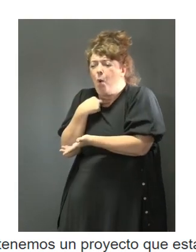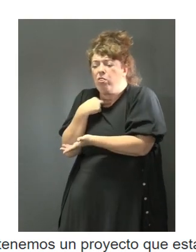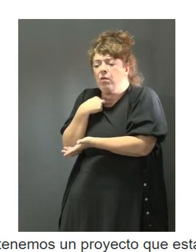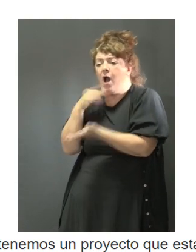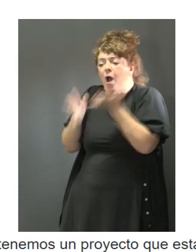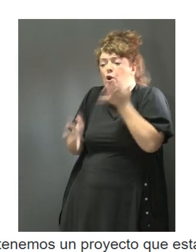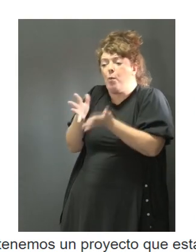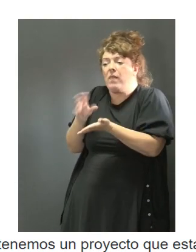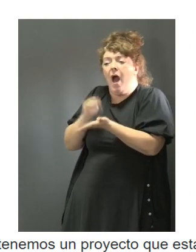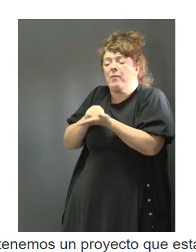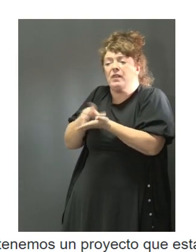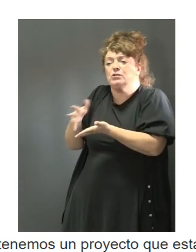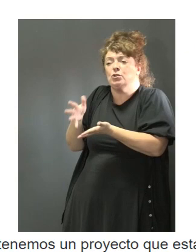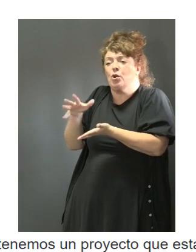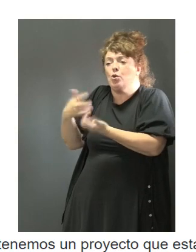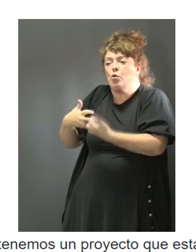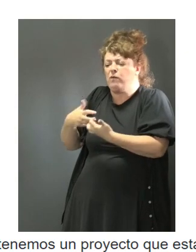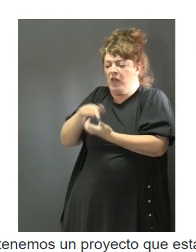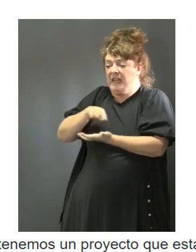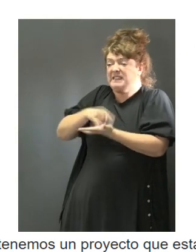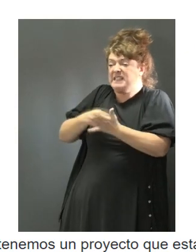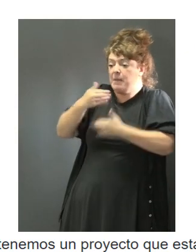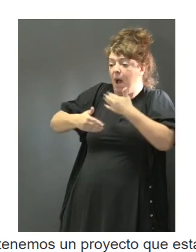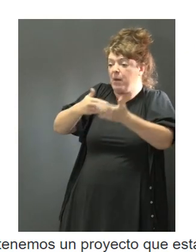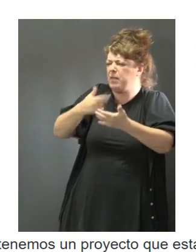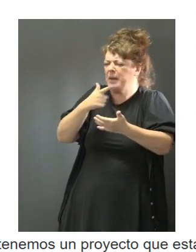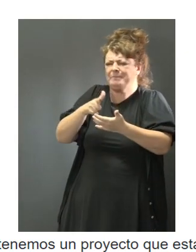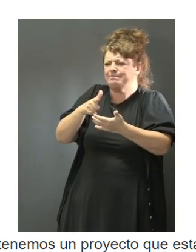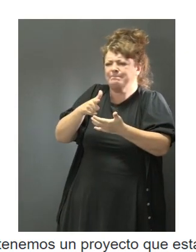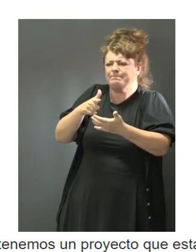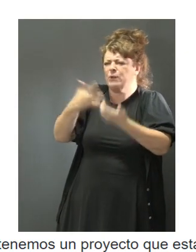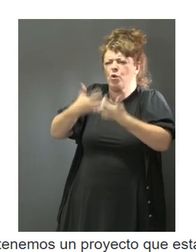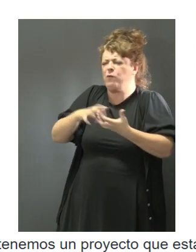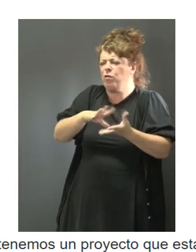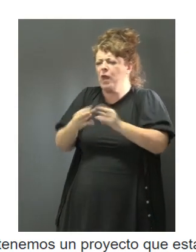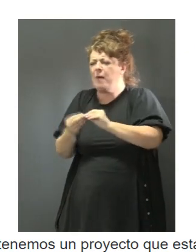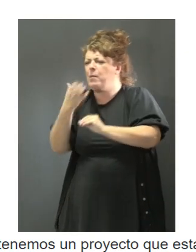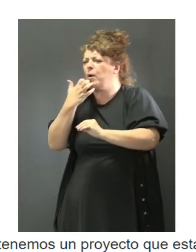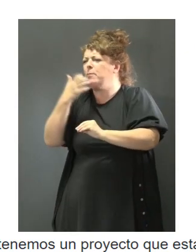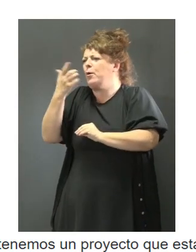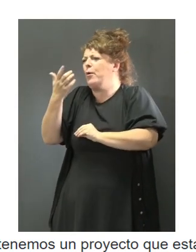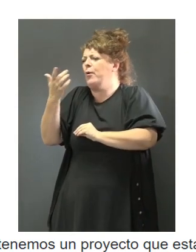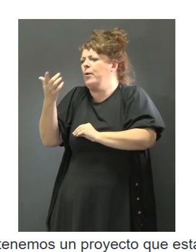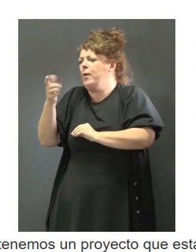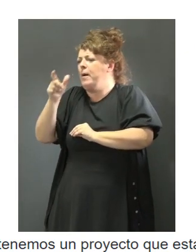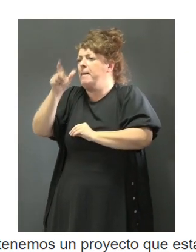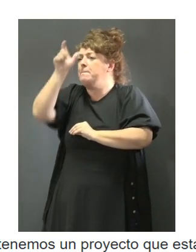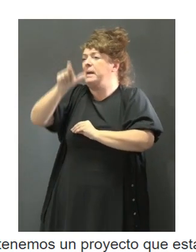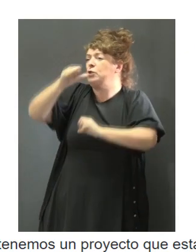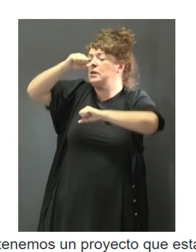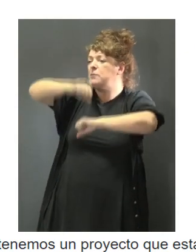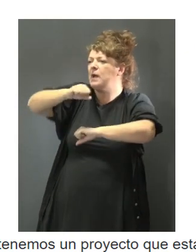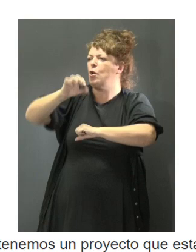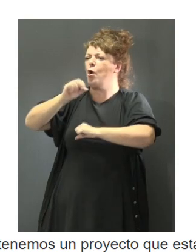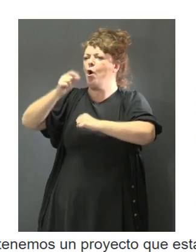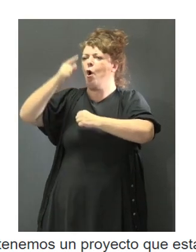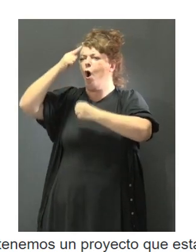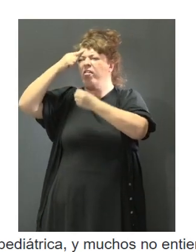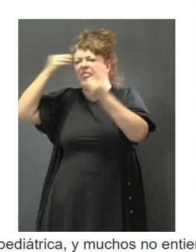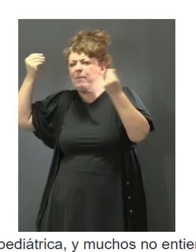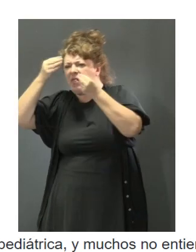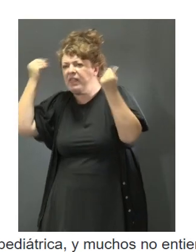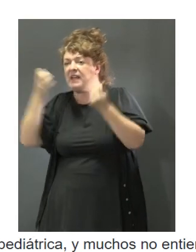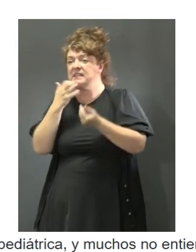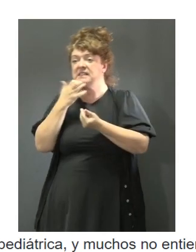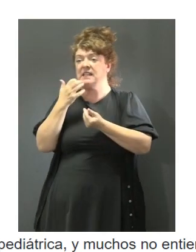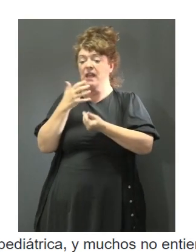muchos sistemas que han avanzado mucho, sin embargo, no van a funcionar bien, por ejemplo, con personas mayores, con personas con demencia, etcétera,